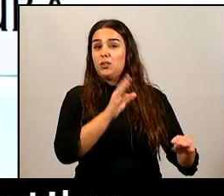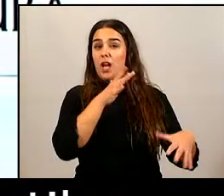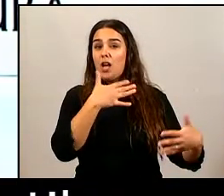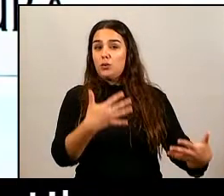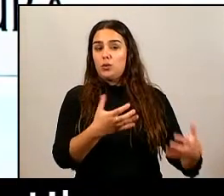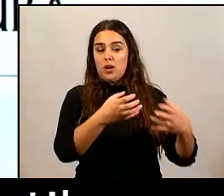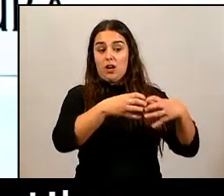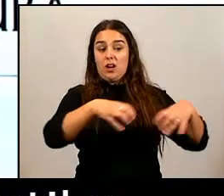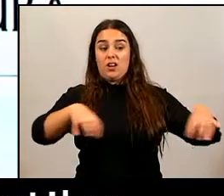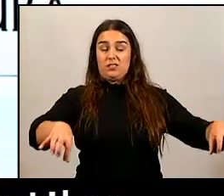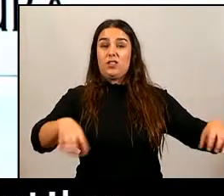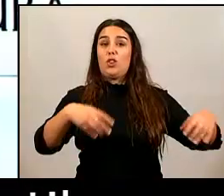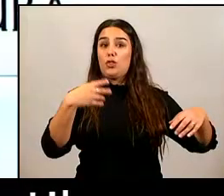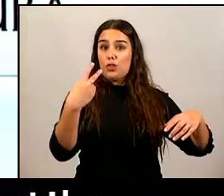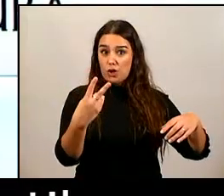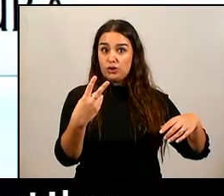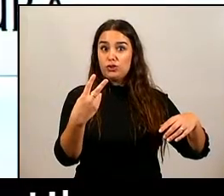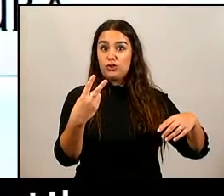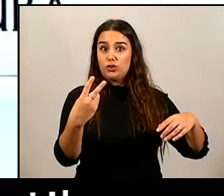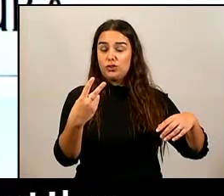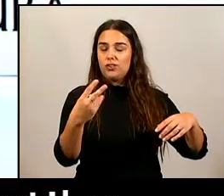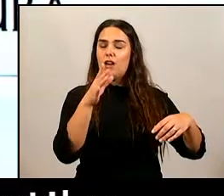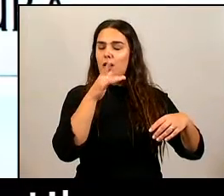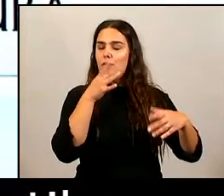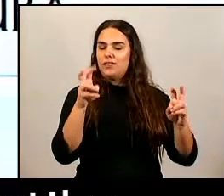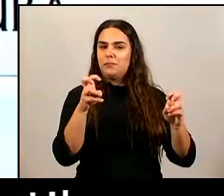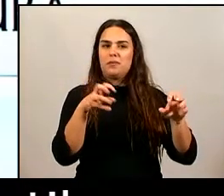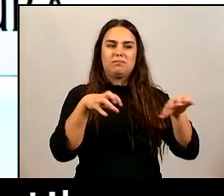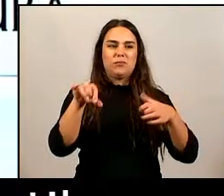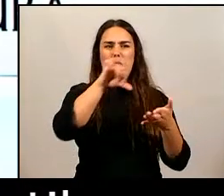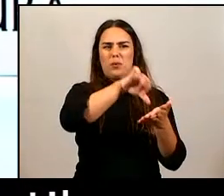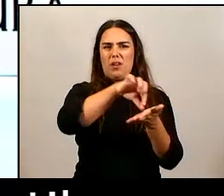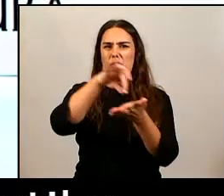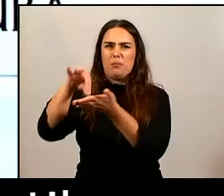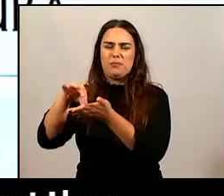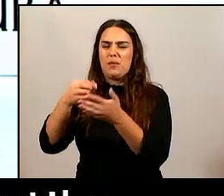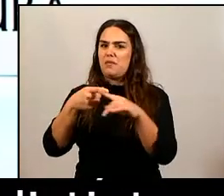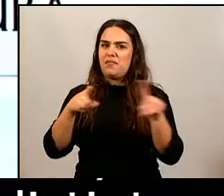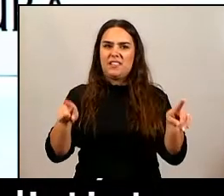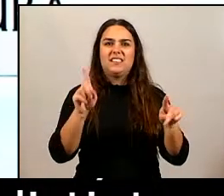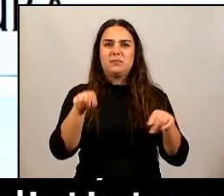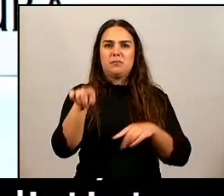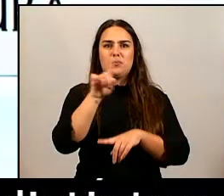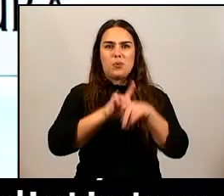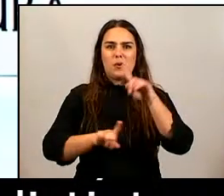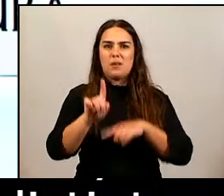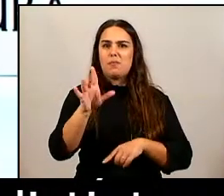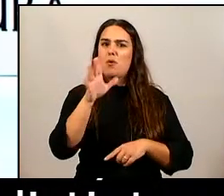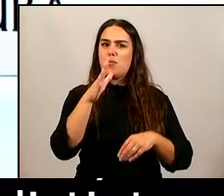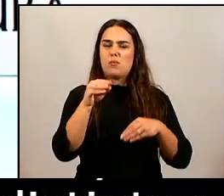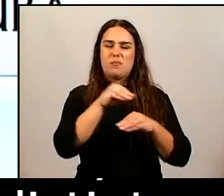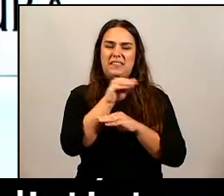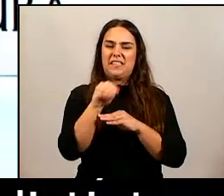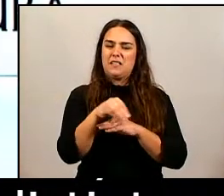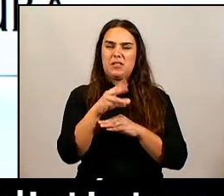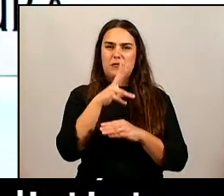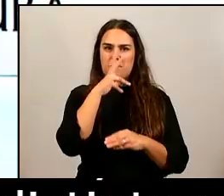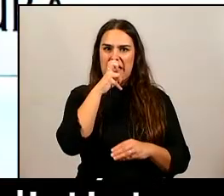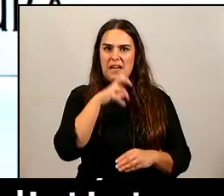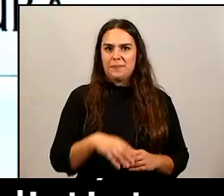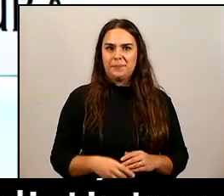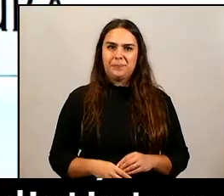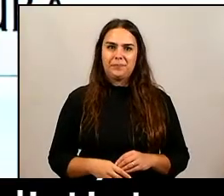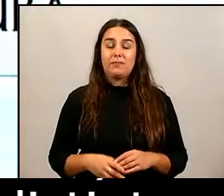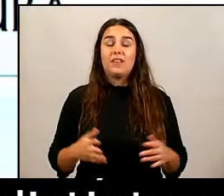2 edificios con unas ubicaciones distintas y además sufre problemas derivados de una falta de mantenimiento.